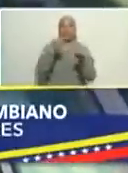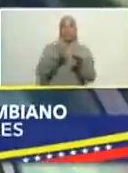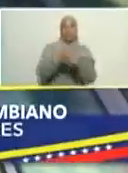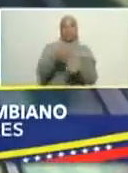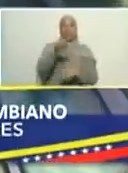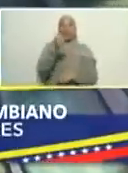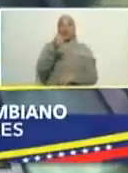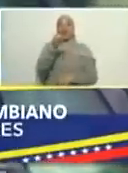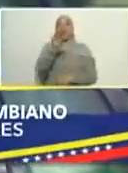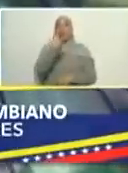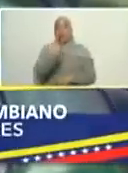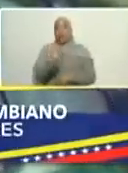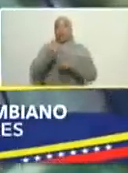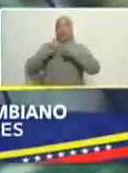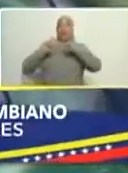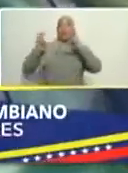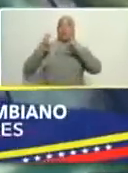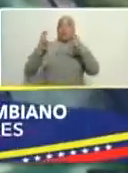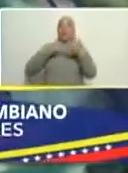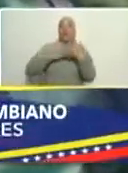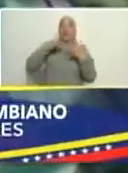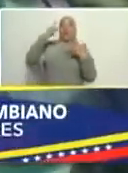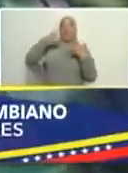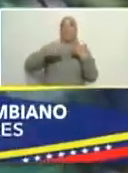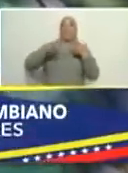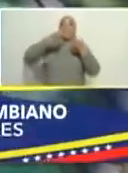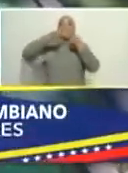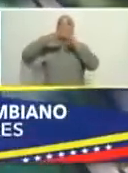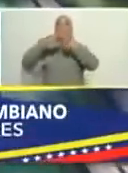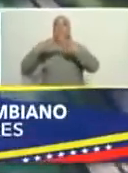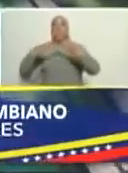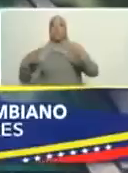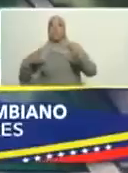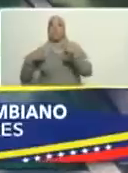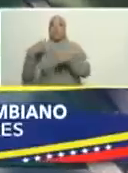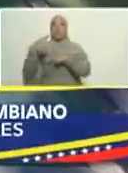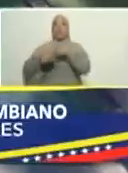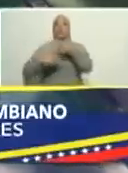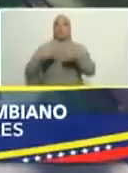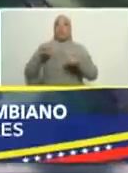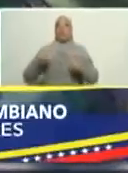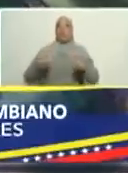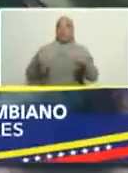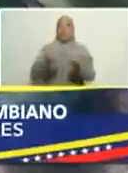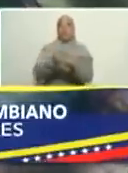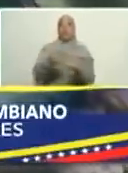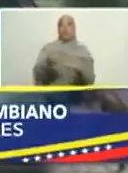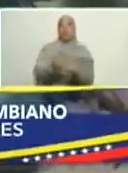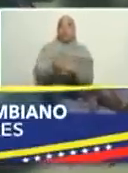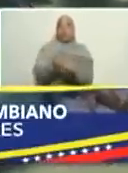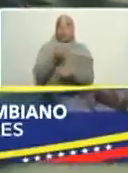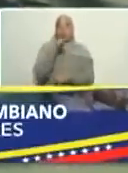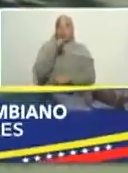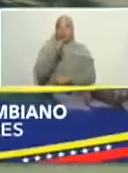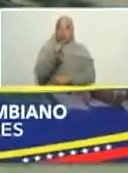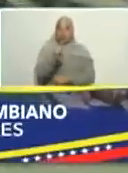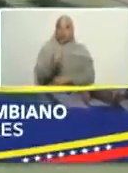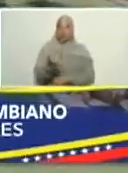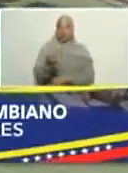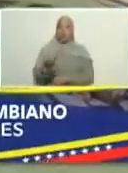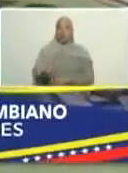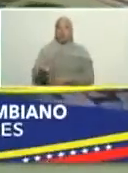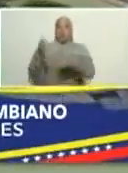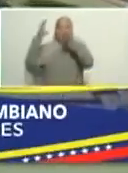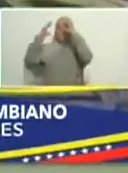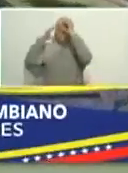temas que incluían planes de paz y seguridad, la apertura progresiva de la frontera y el restablecimiento de los embajadores